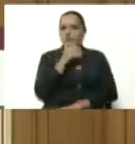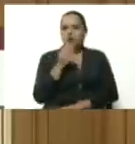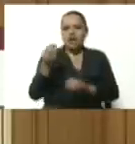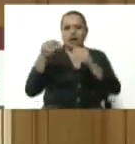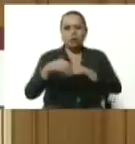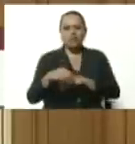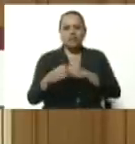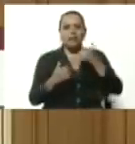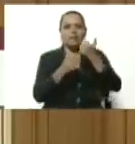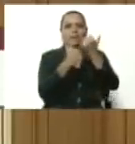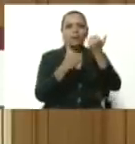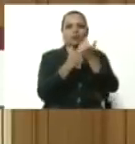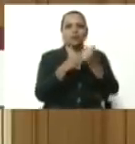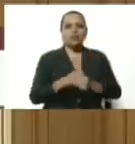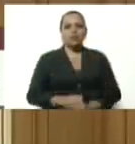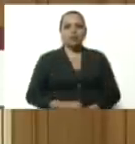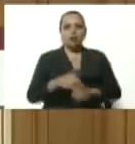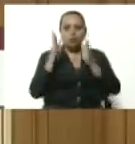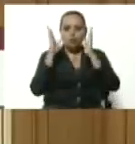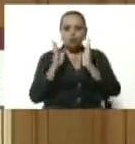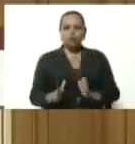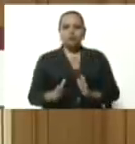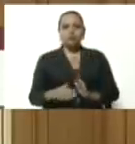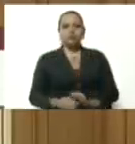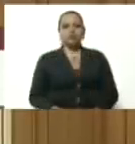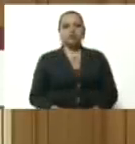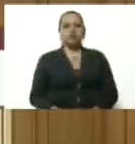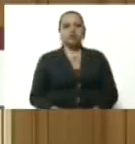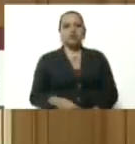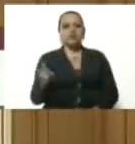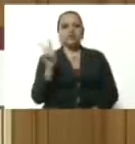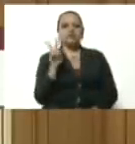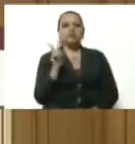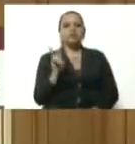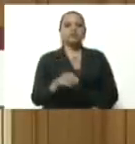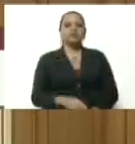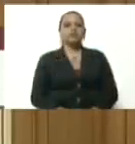en respaldo a la posición digna y soberana de Venezuela.